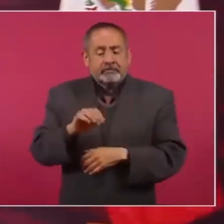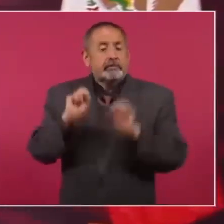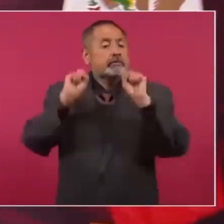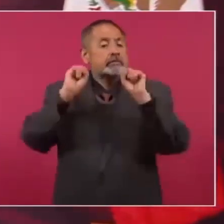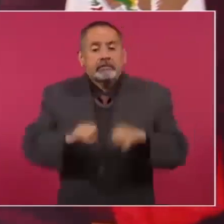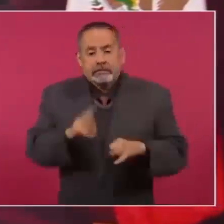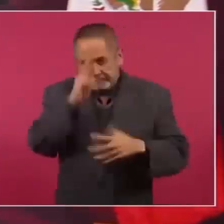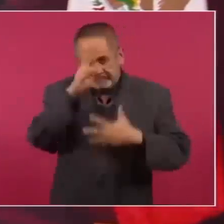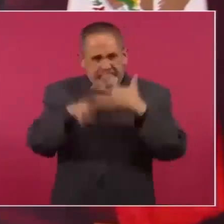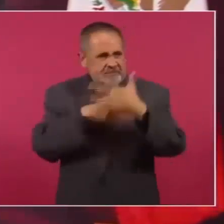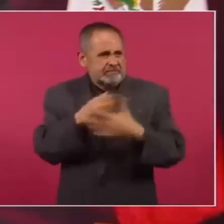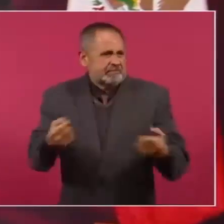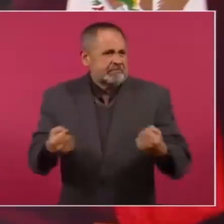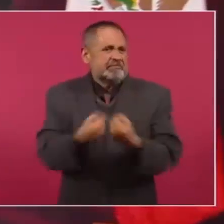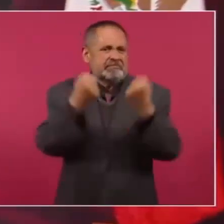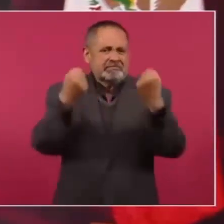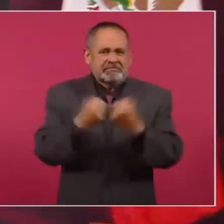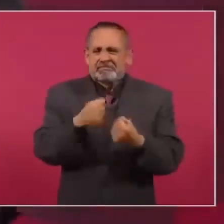violencia,